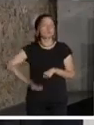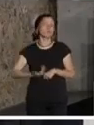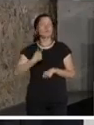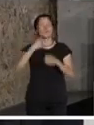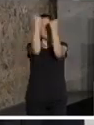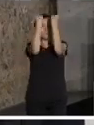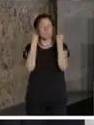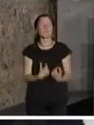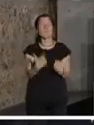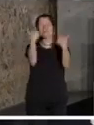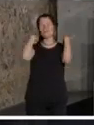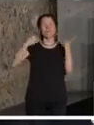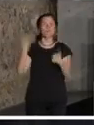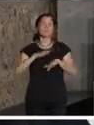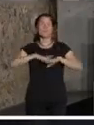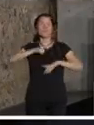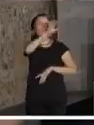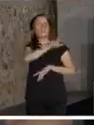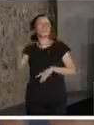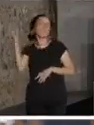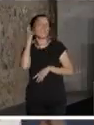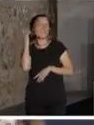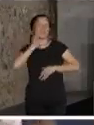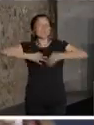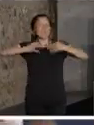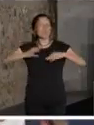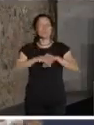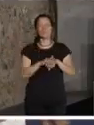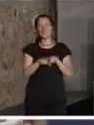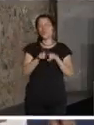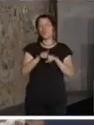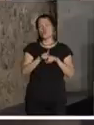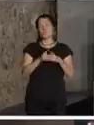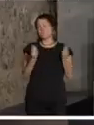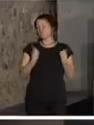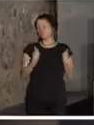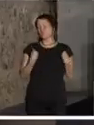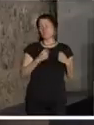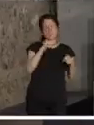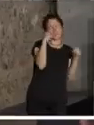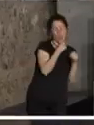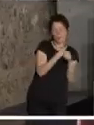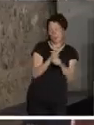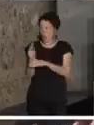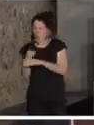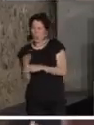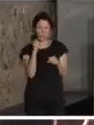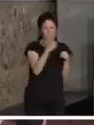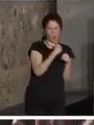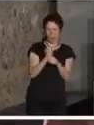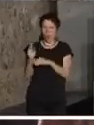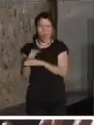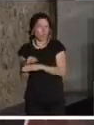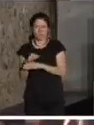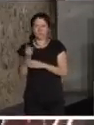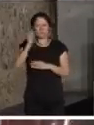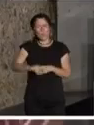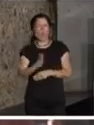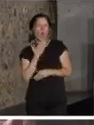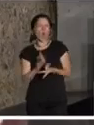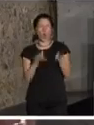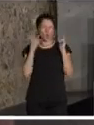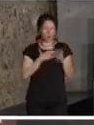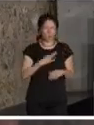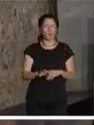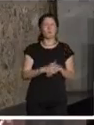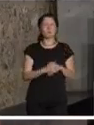tienen que ocuparse de garantizar que las mujeres no se pasan la vida entre el trabajo y los cuidados de la casa y los cuidados de los